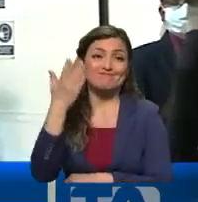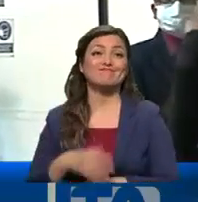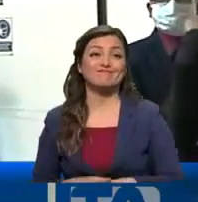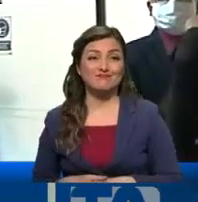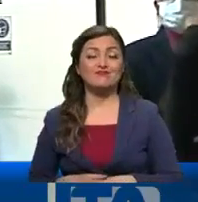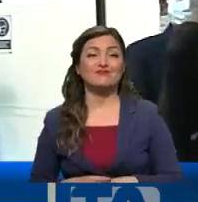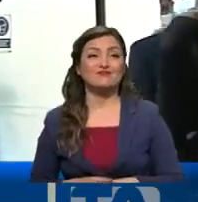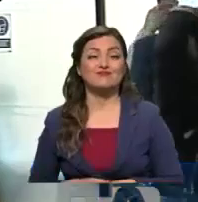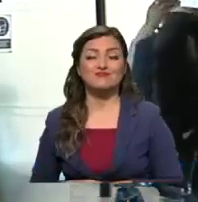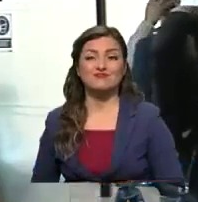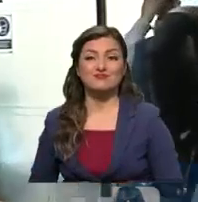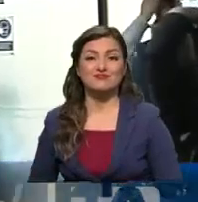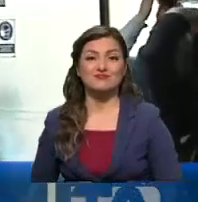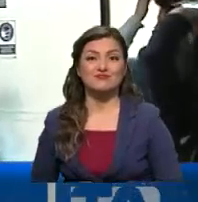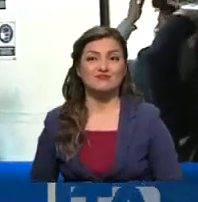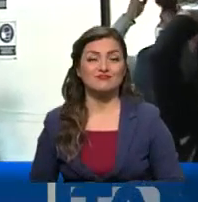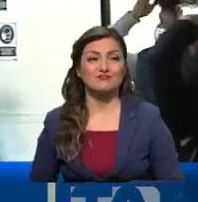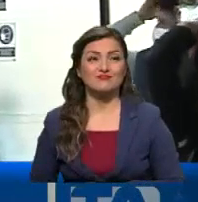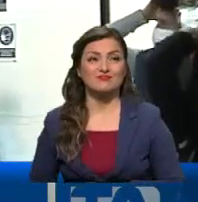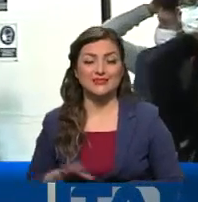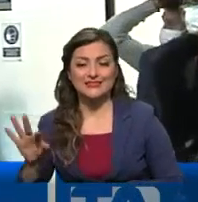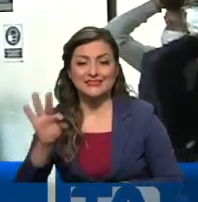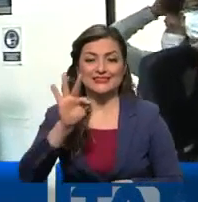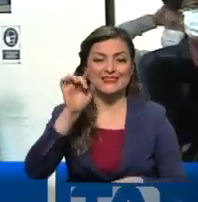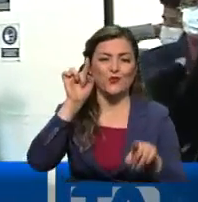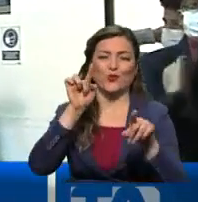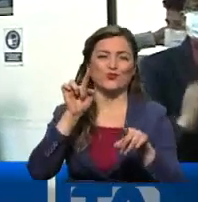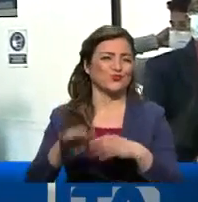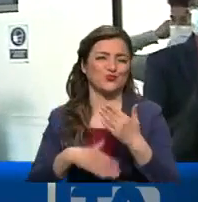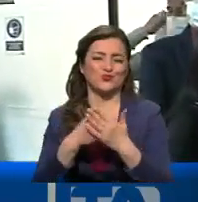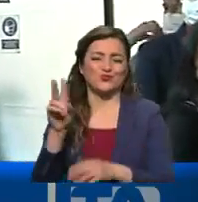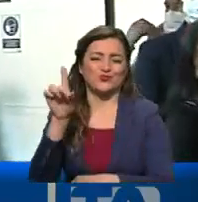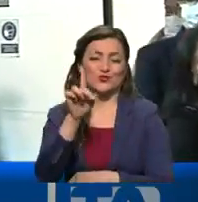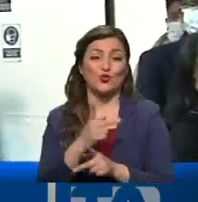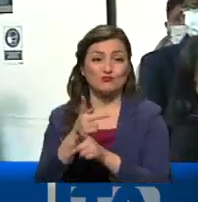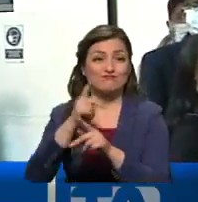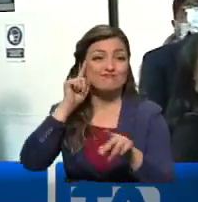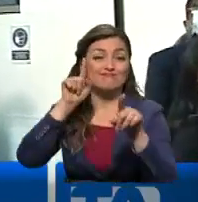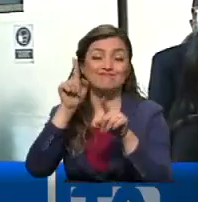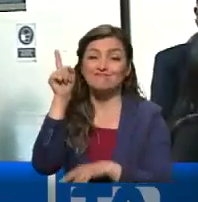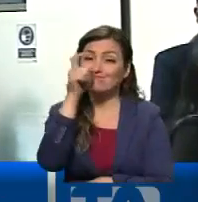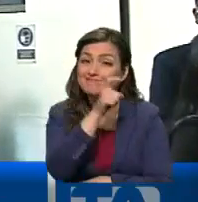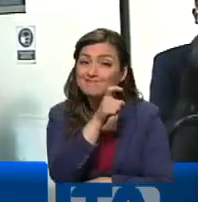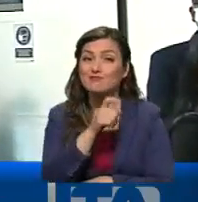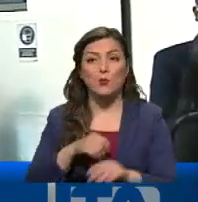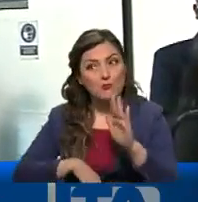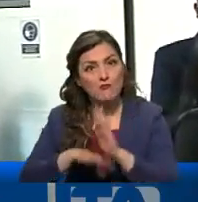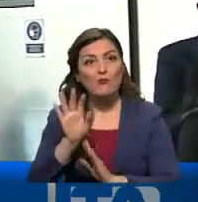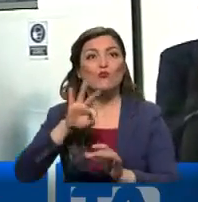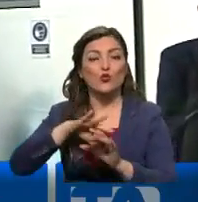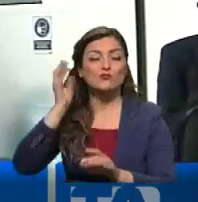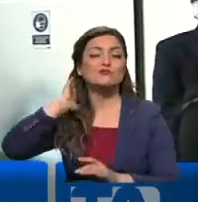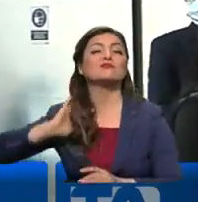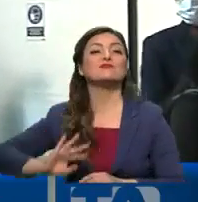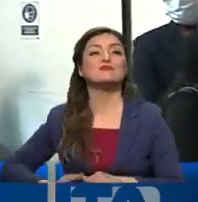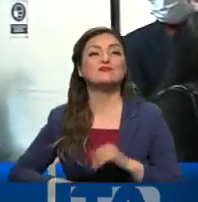Seguramente no estén todos de acuerdo con el nombre que se elija, porque 21 concejales lograron consenso es difícil, pero sí va a haber una mayoría, que eso es